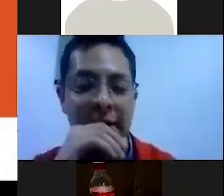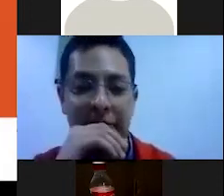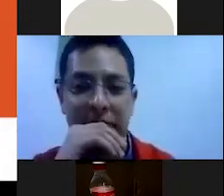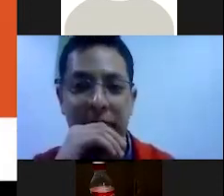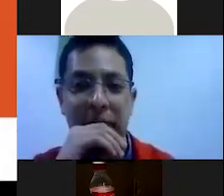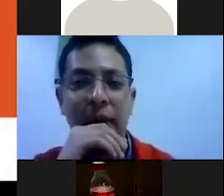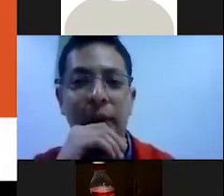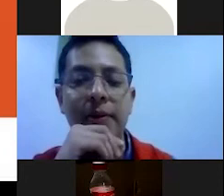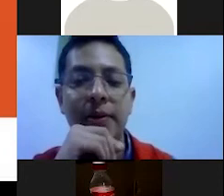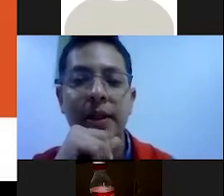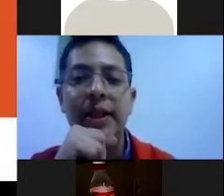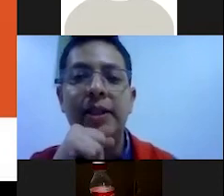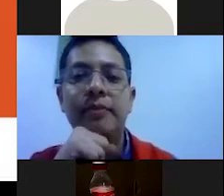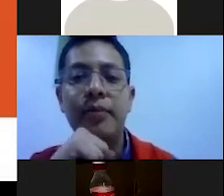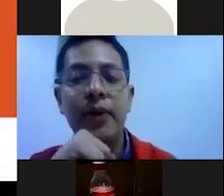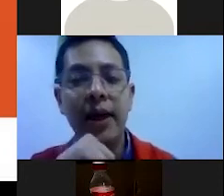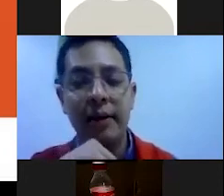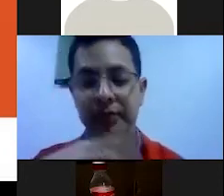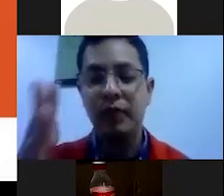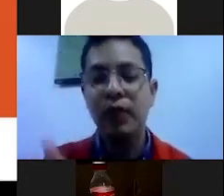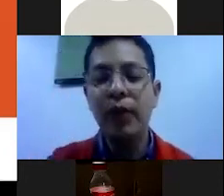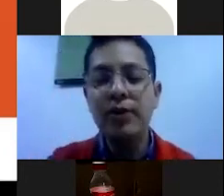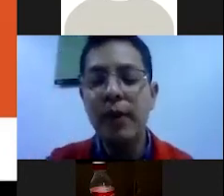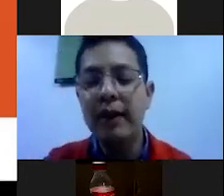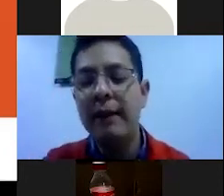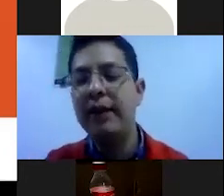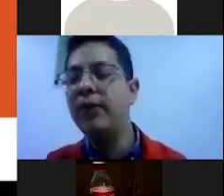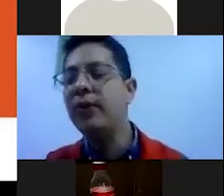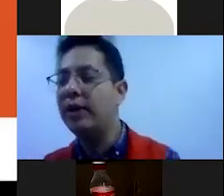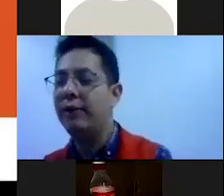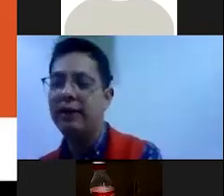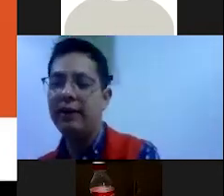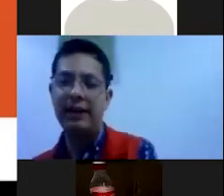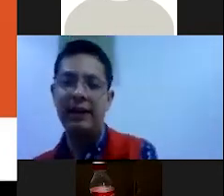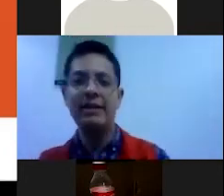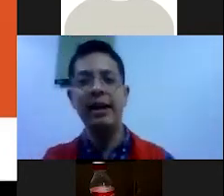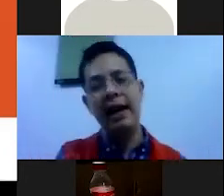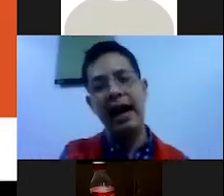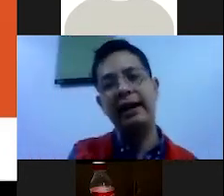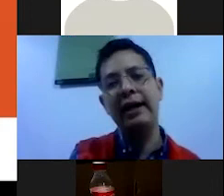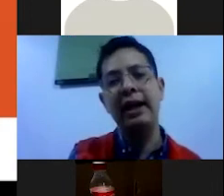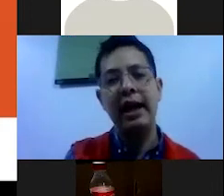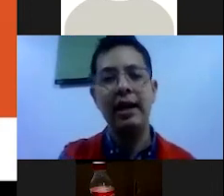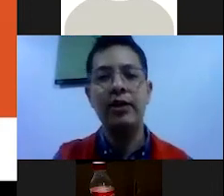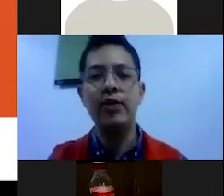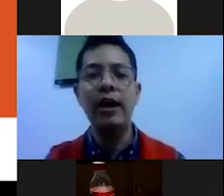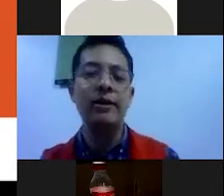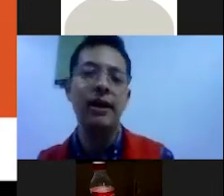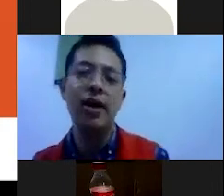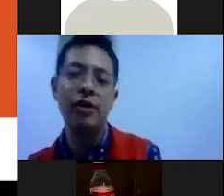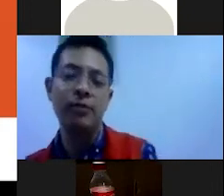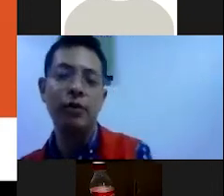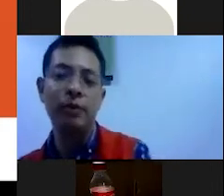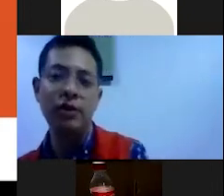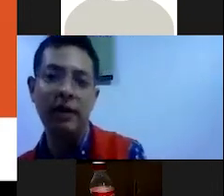persona, ¿de acuerdo? ¿Por qué? Todo esto va de la mano con el fin de agilizar a que la ayuda llegue